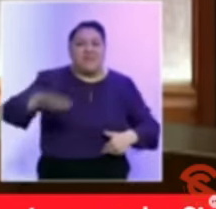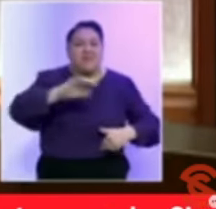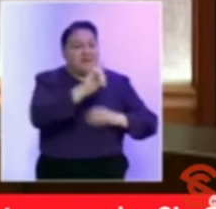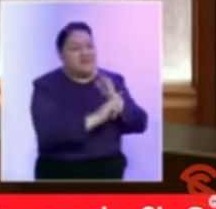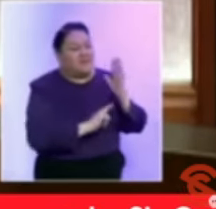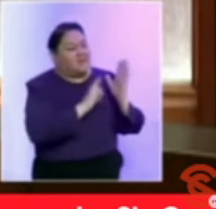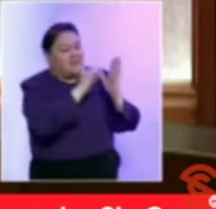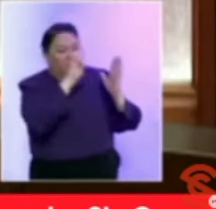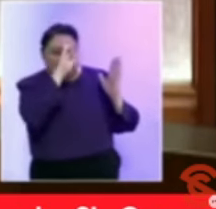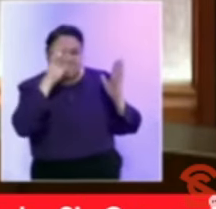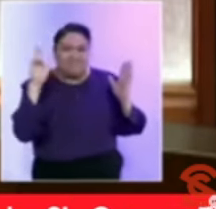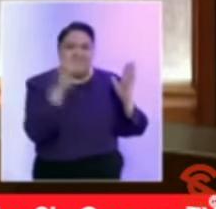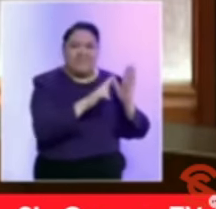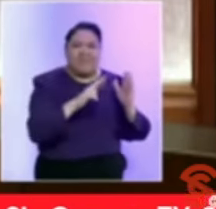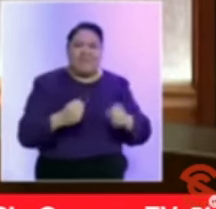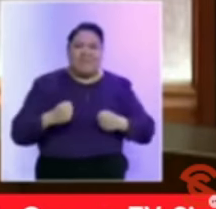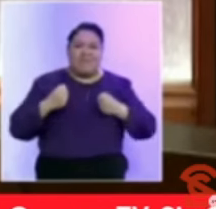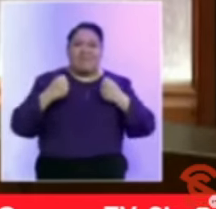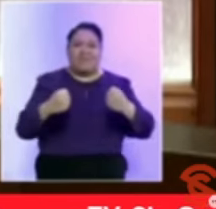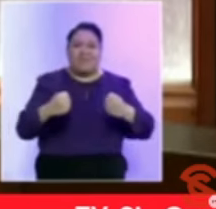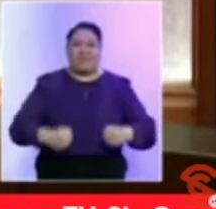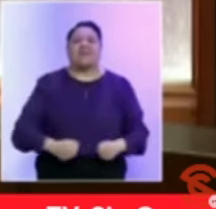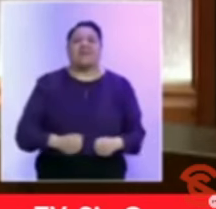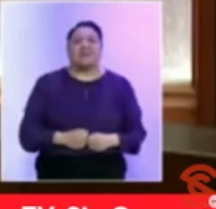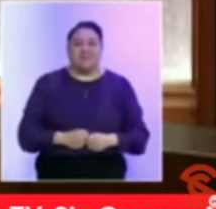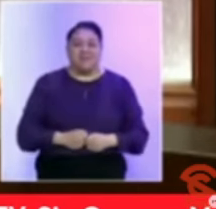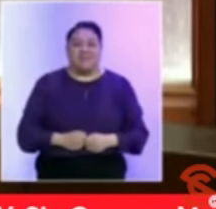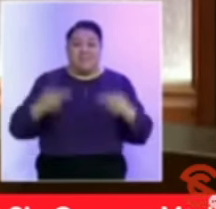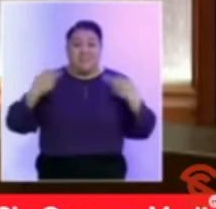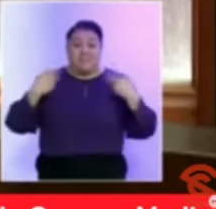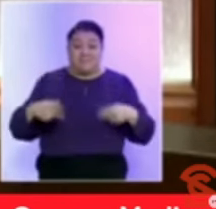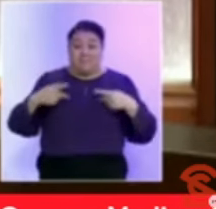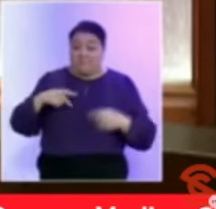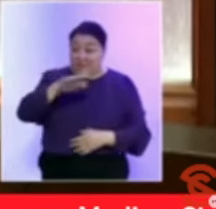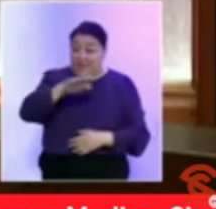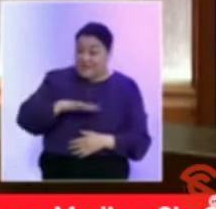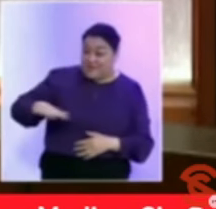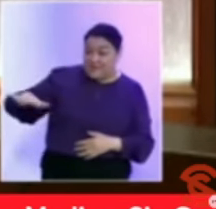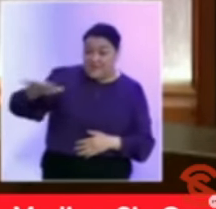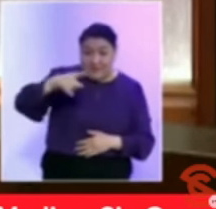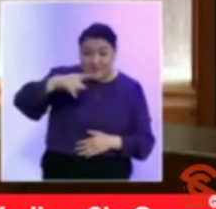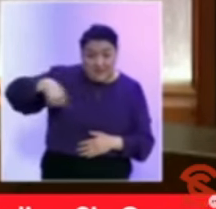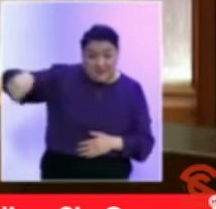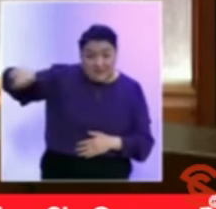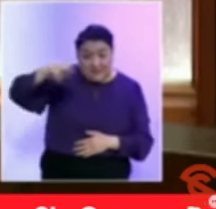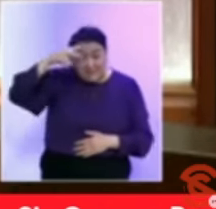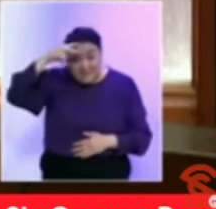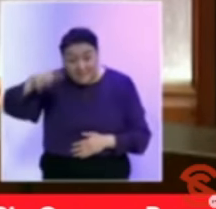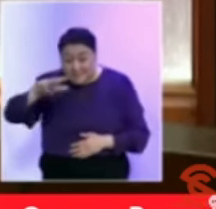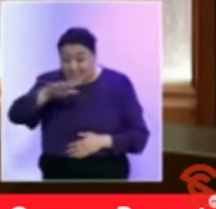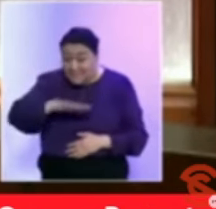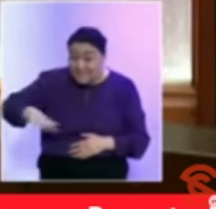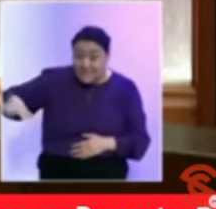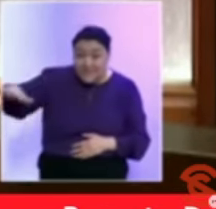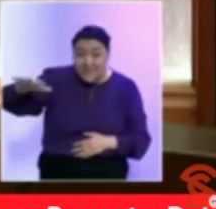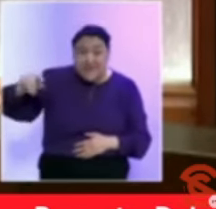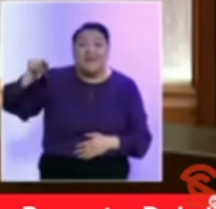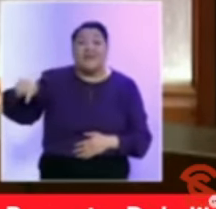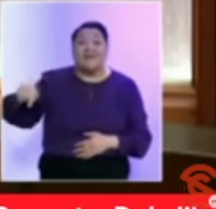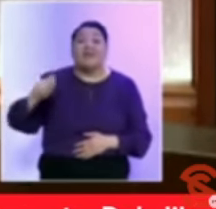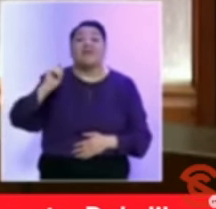derecho mismo la ciudadanía mexicana es cada vez